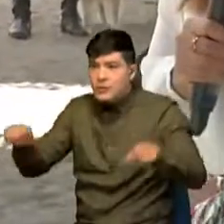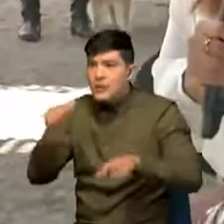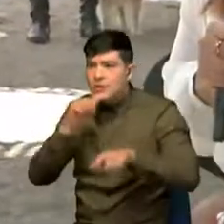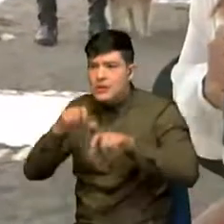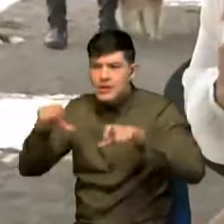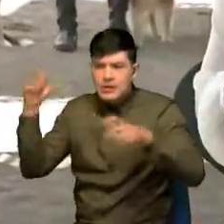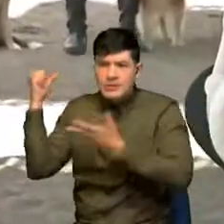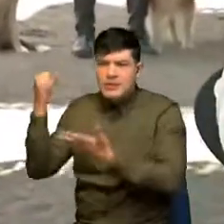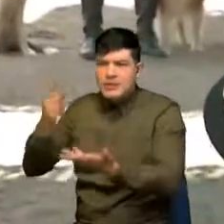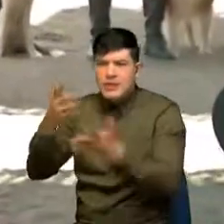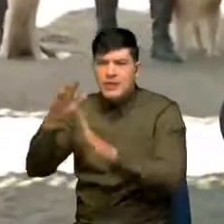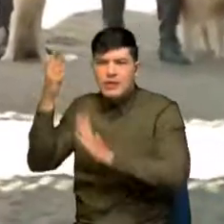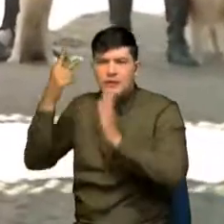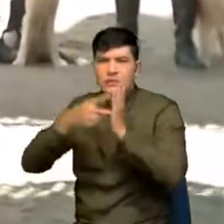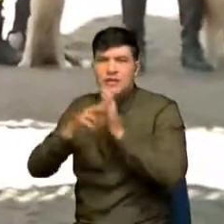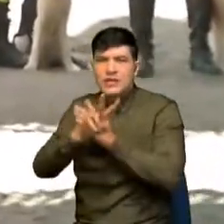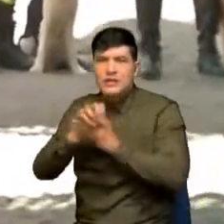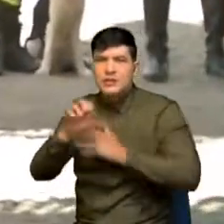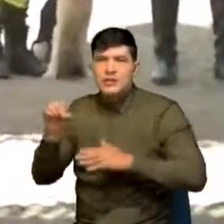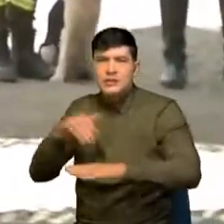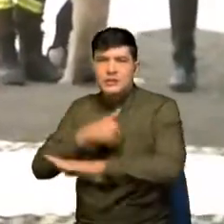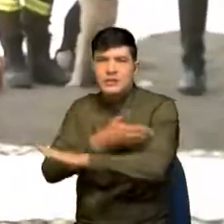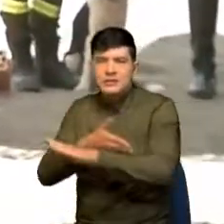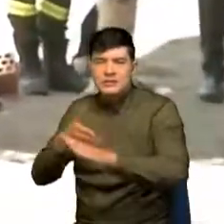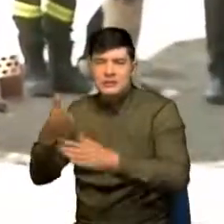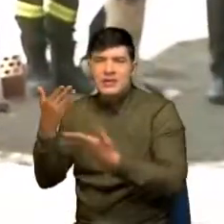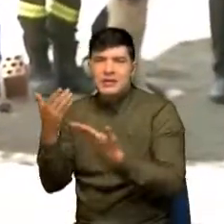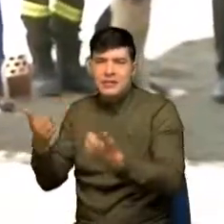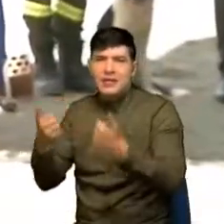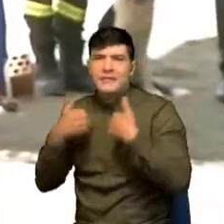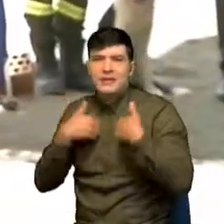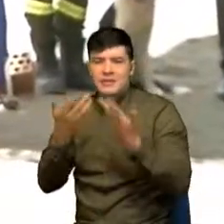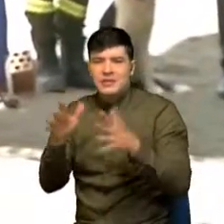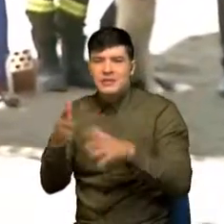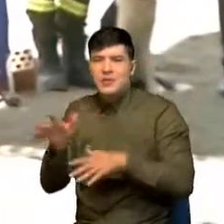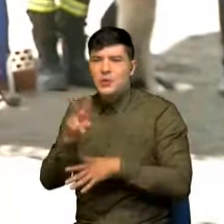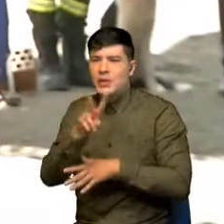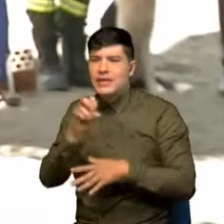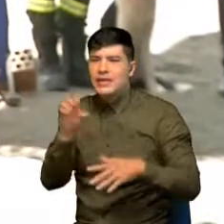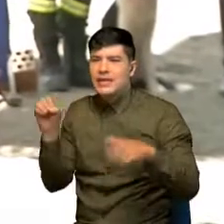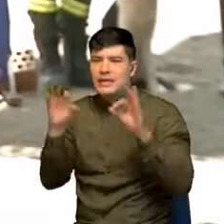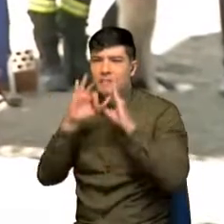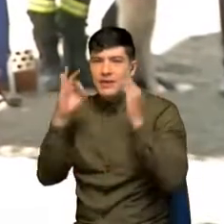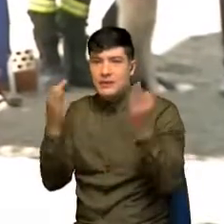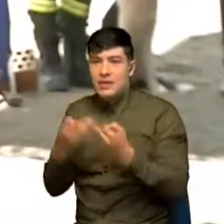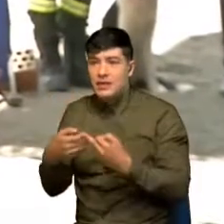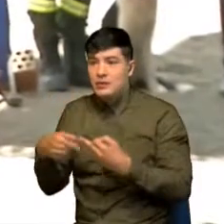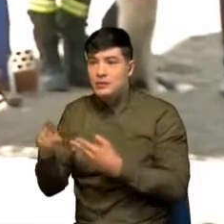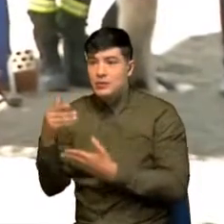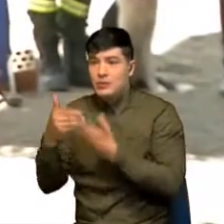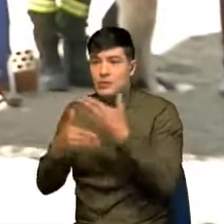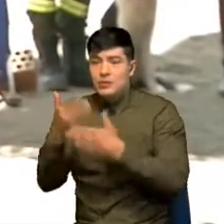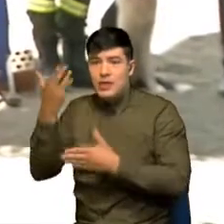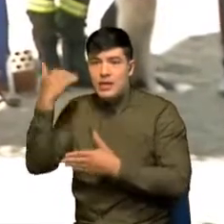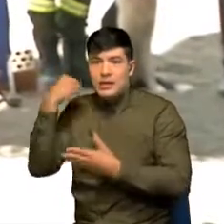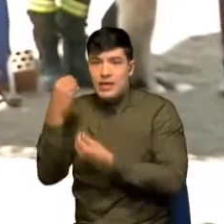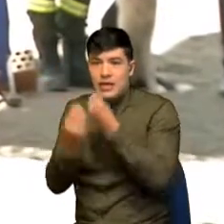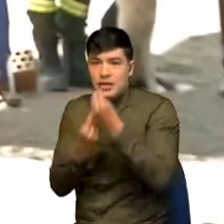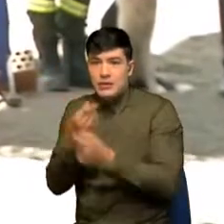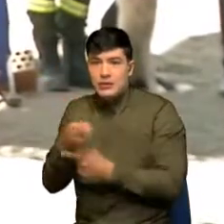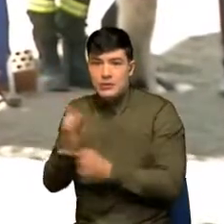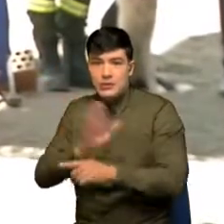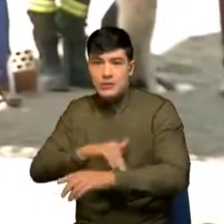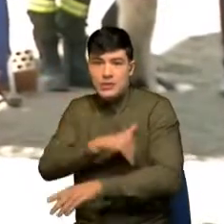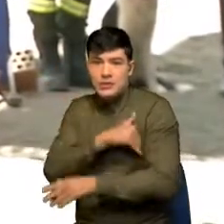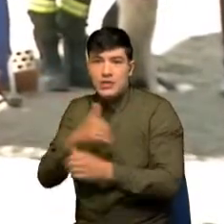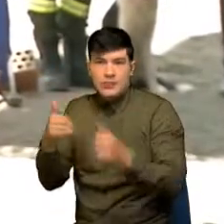2.200 millones de pesos para beneficiar a cerca de 500 familias, un trámite que veníamos haciendo con el Ministerio de Vivienda y que lo logramos